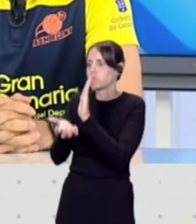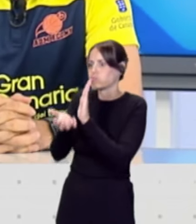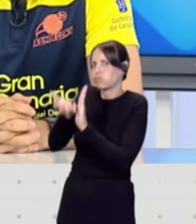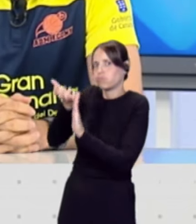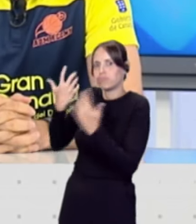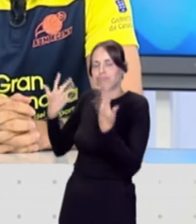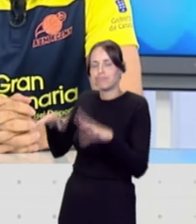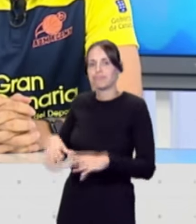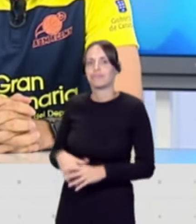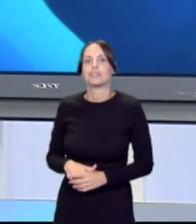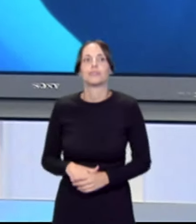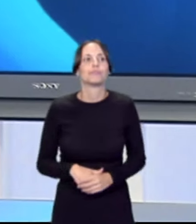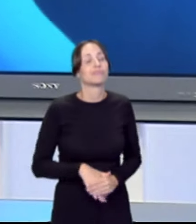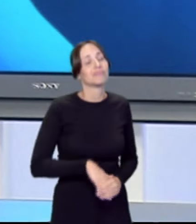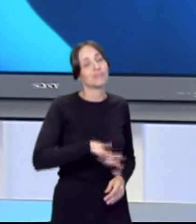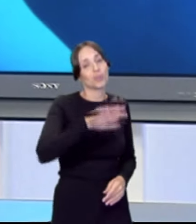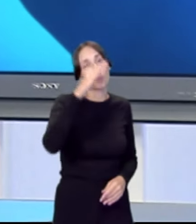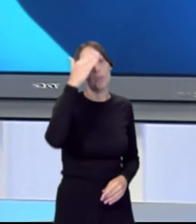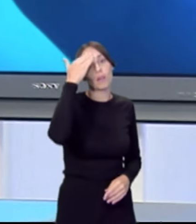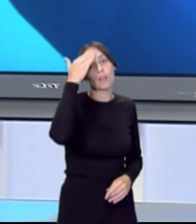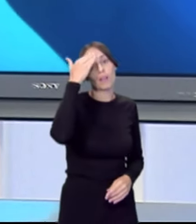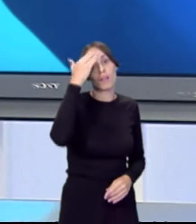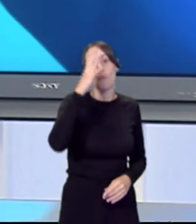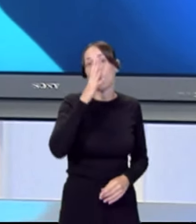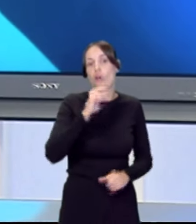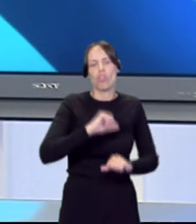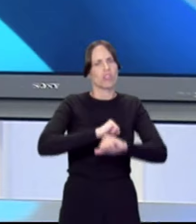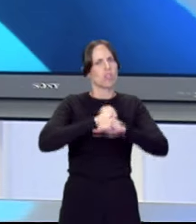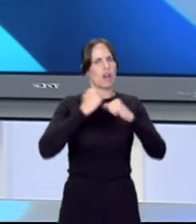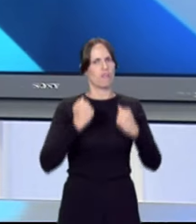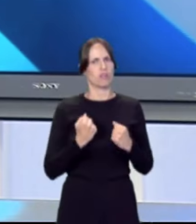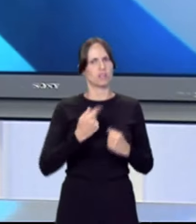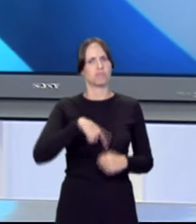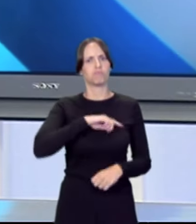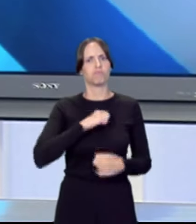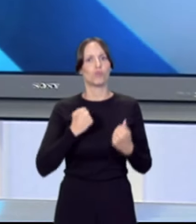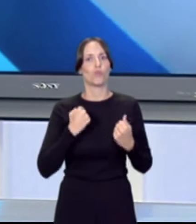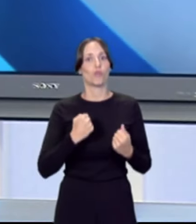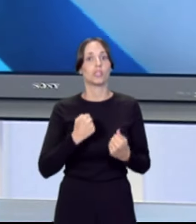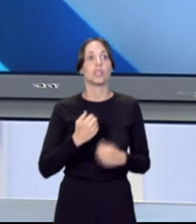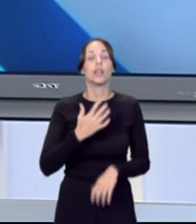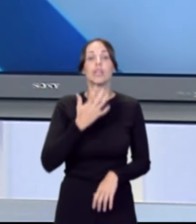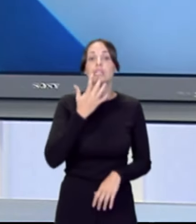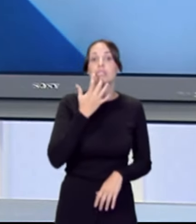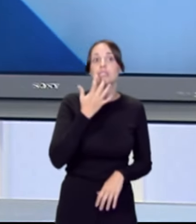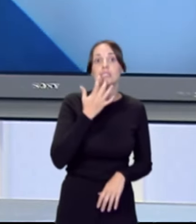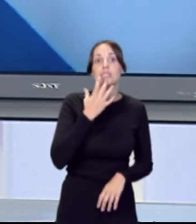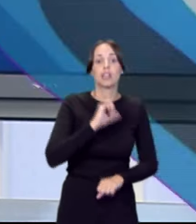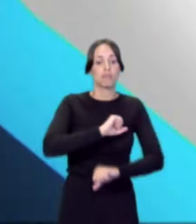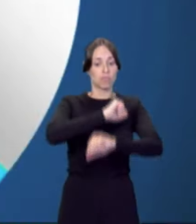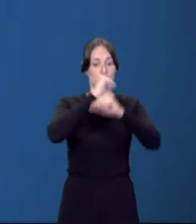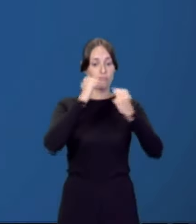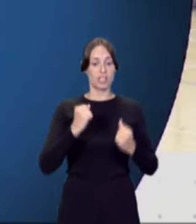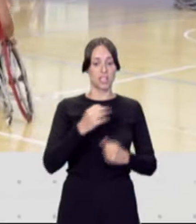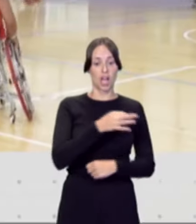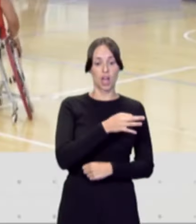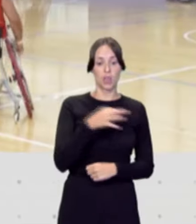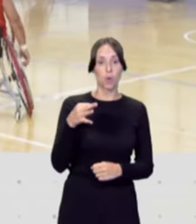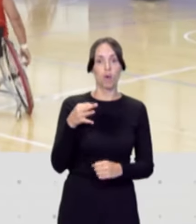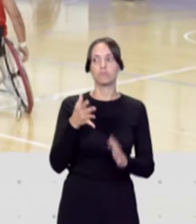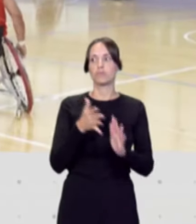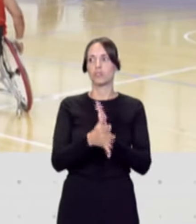Bueno, principalmente radica en la defensa. A partir de ahí, si la defensa pues satisfactoria, pues solíamos salir